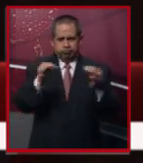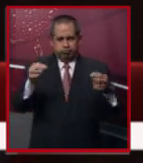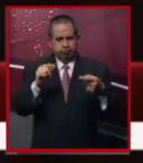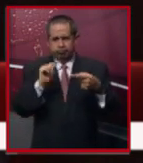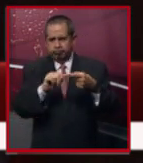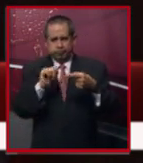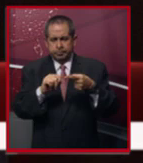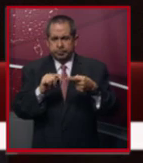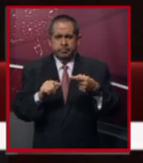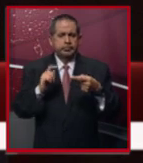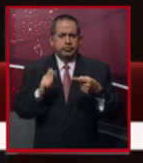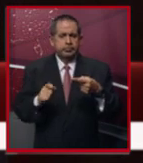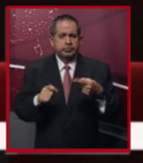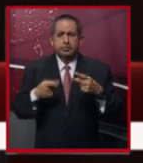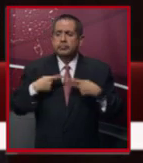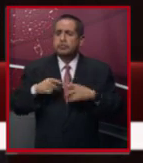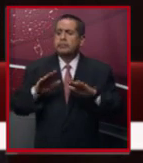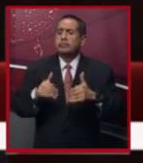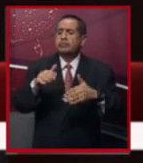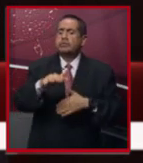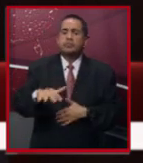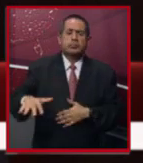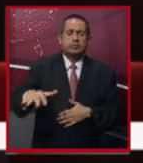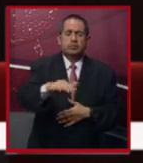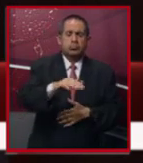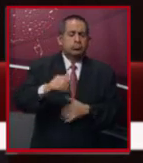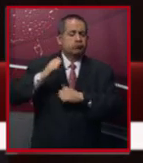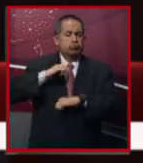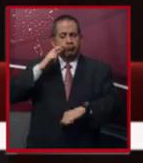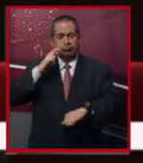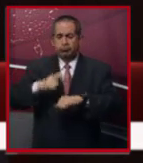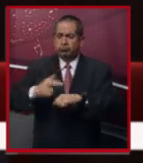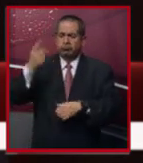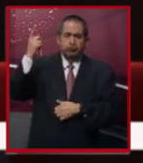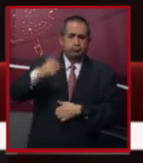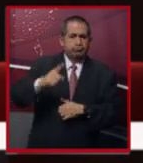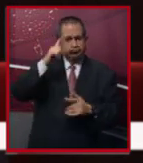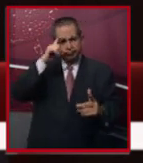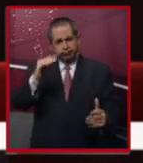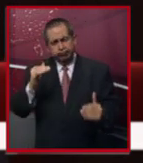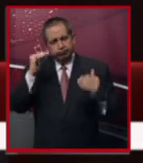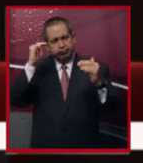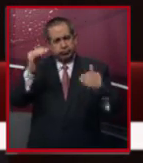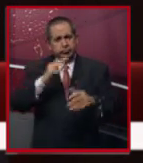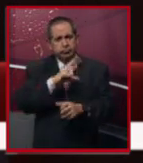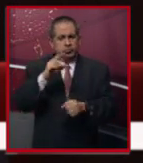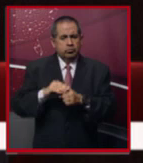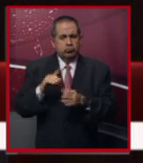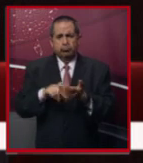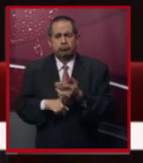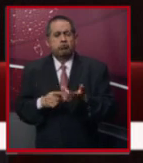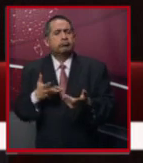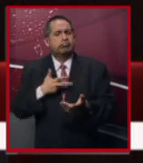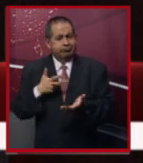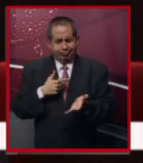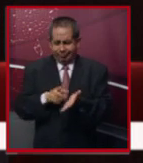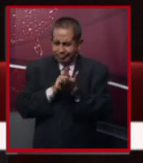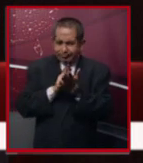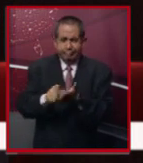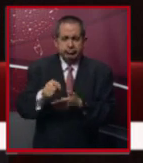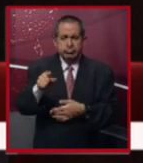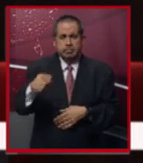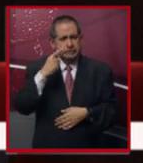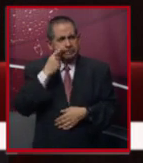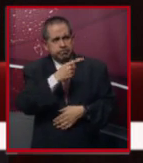fundamental. El pueblo es titular de la soberanía. En ejercicio de tal derecho puede